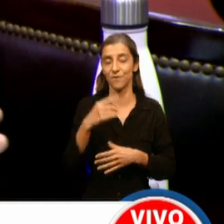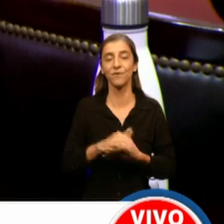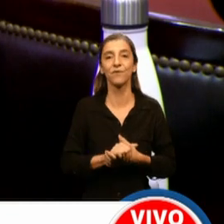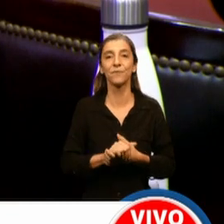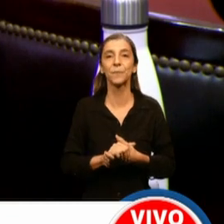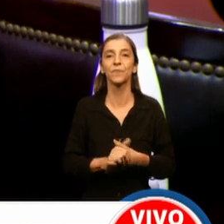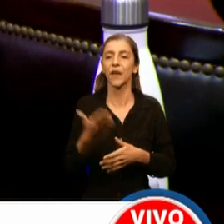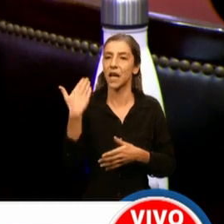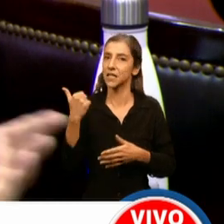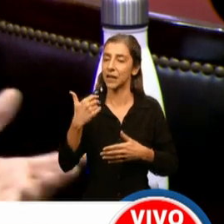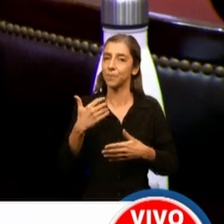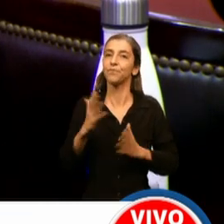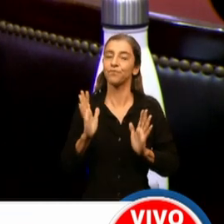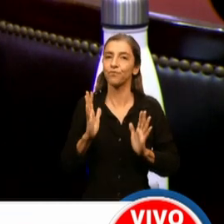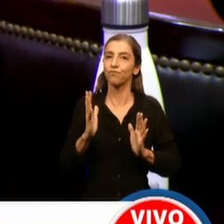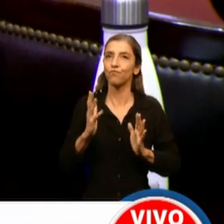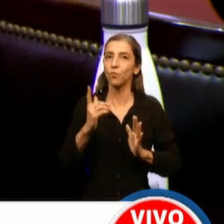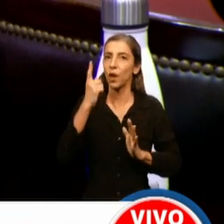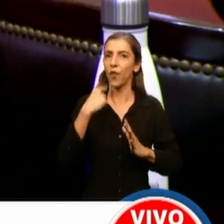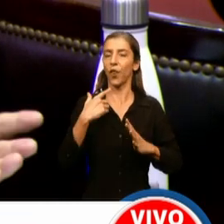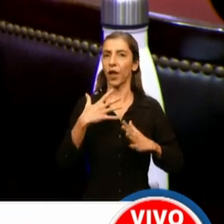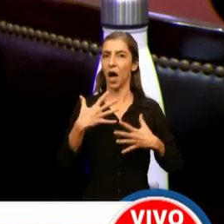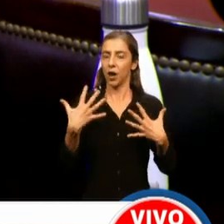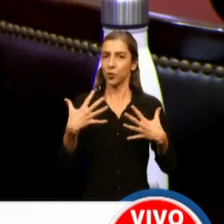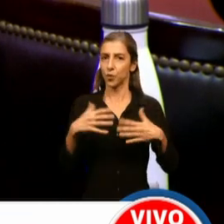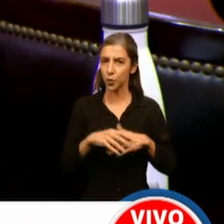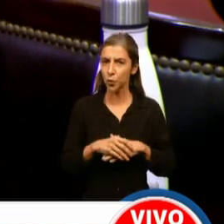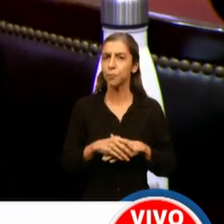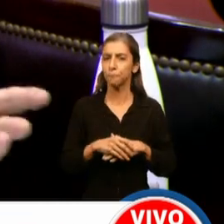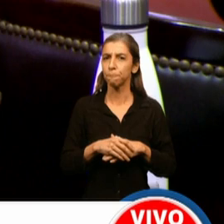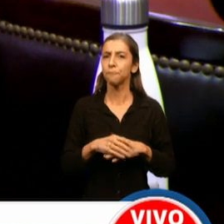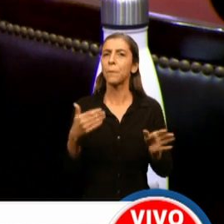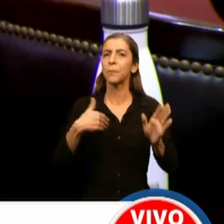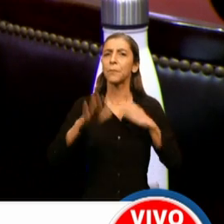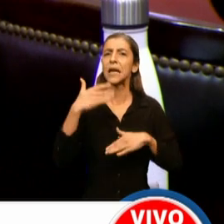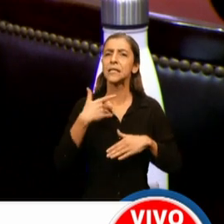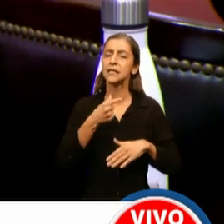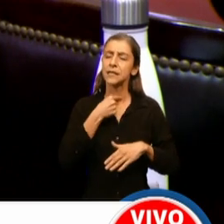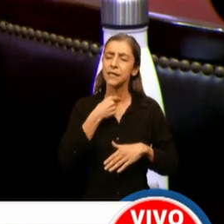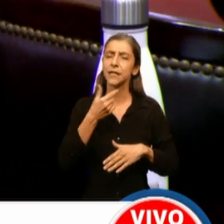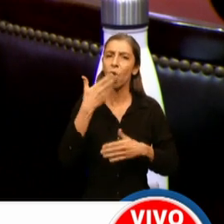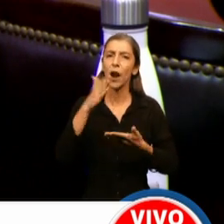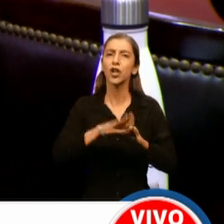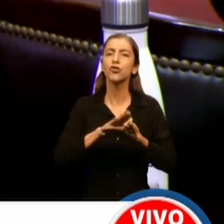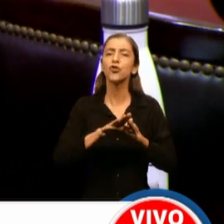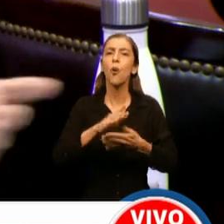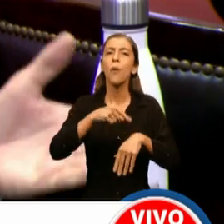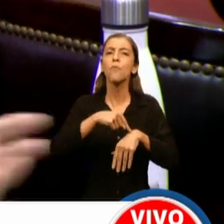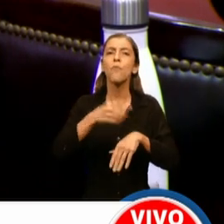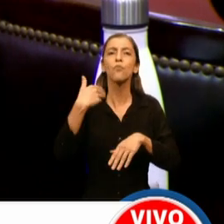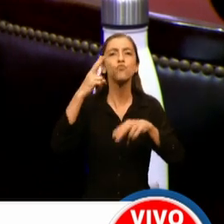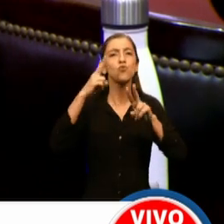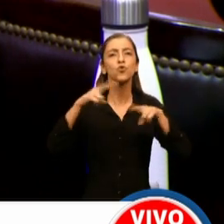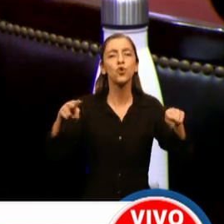muy intenso en diferentes actos y yo quiero rescatar el acto que se realizó en el museo malvinas donde